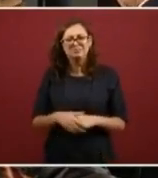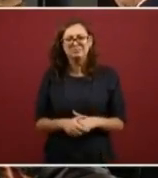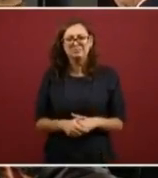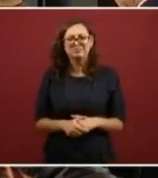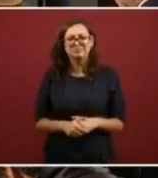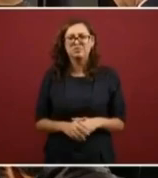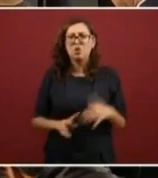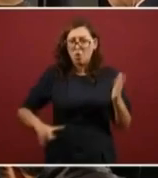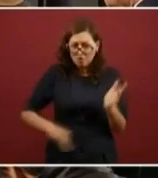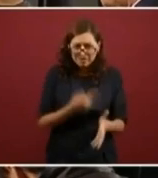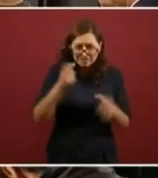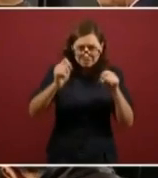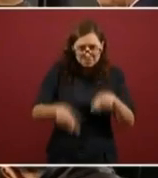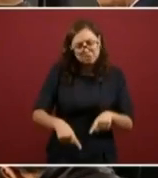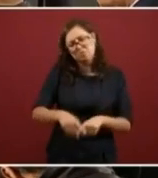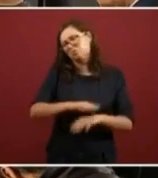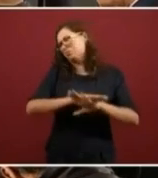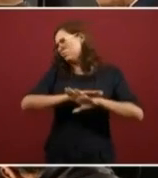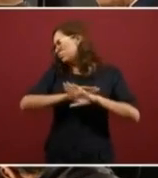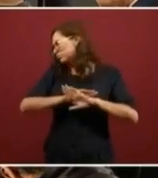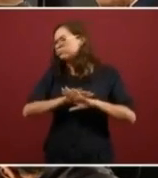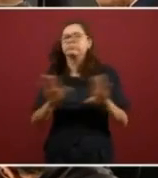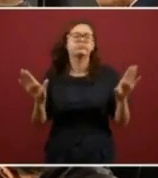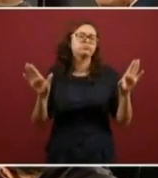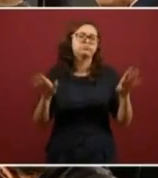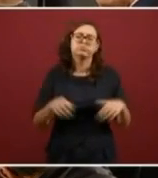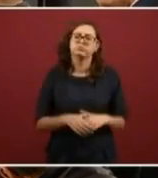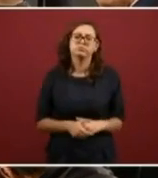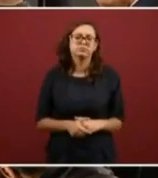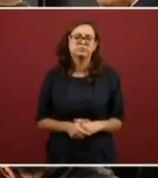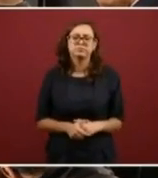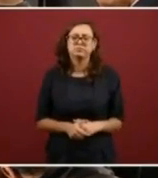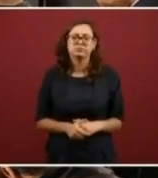No es eso. O sea,